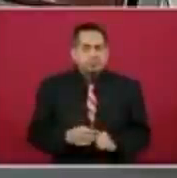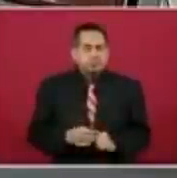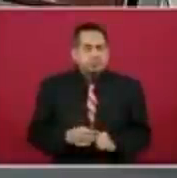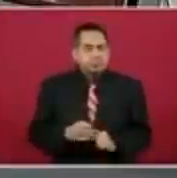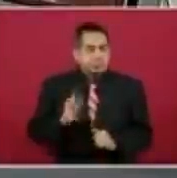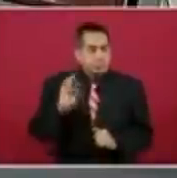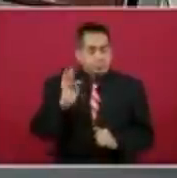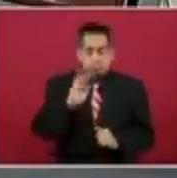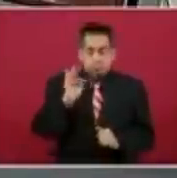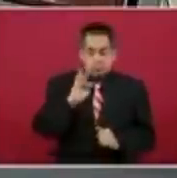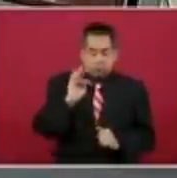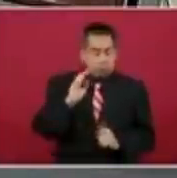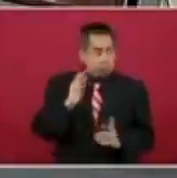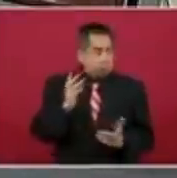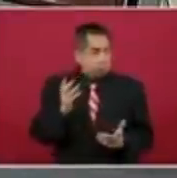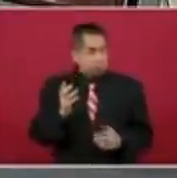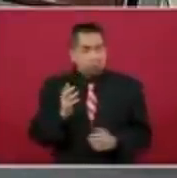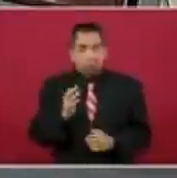mediante una